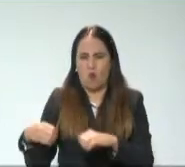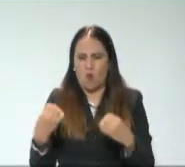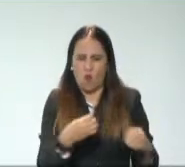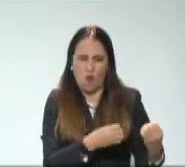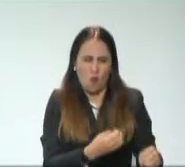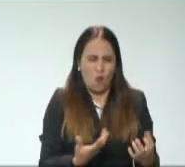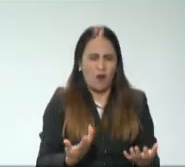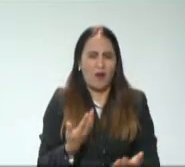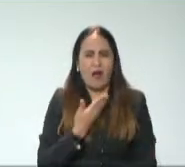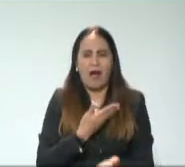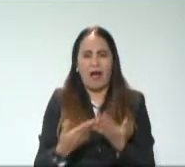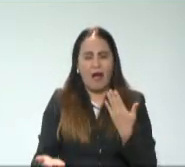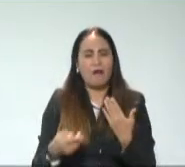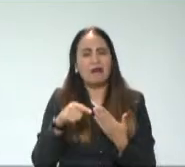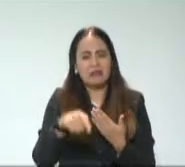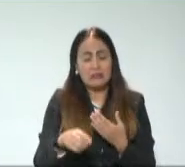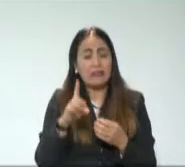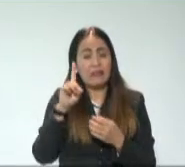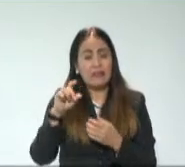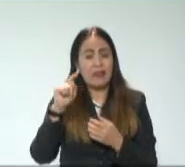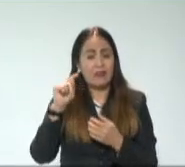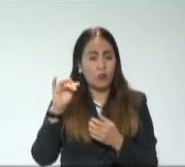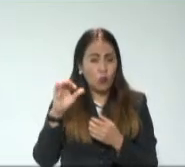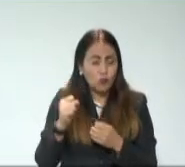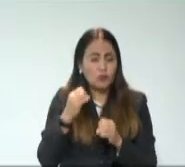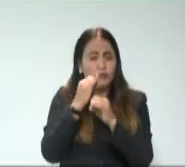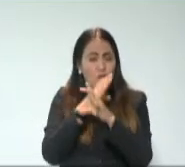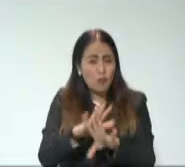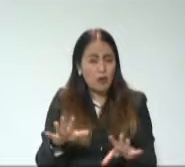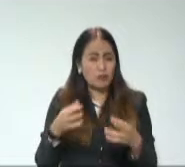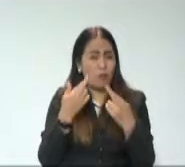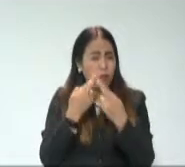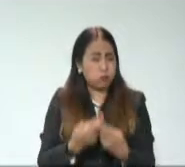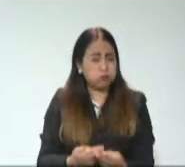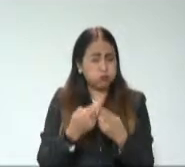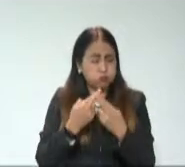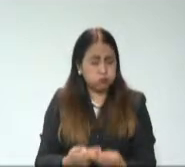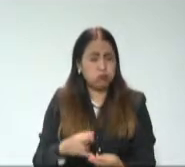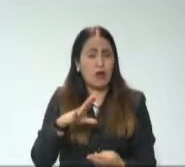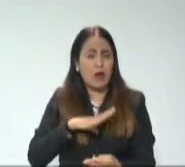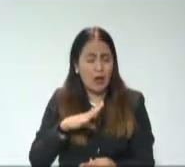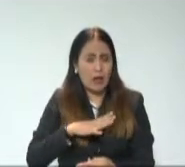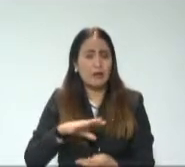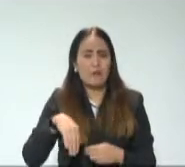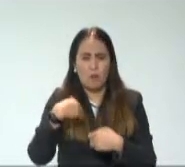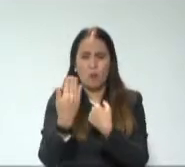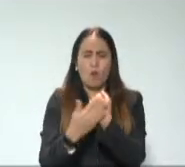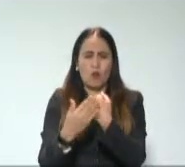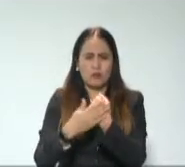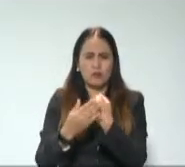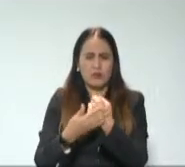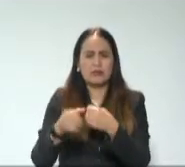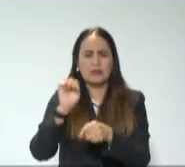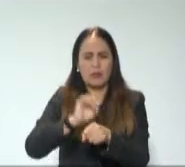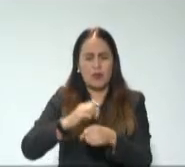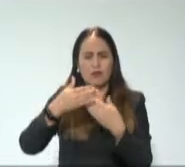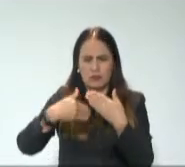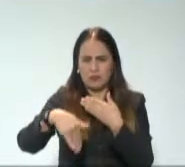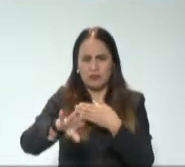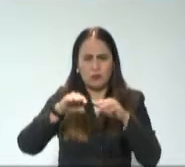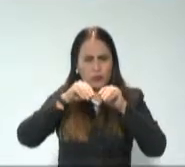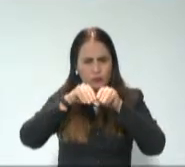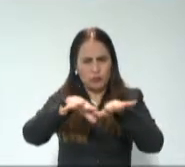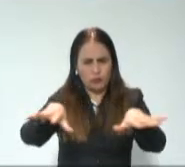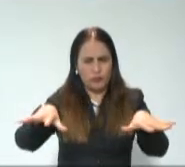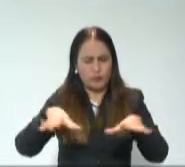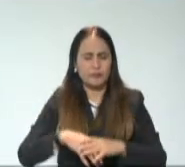que tenemos un caudal de datos información que les puede ser útil eh Ya por publicar en las próximas semanas este